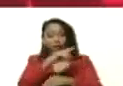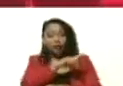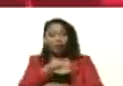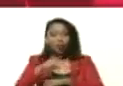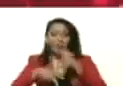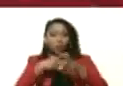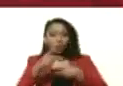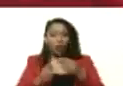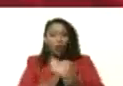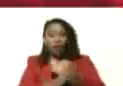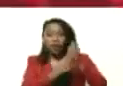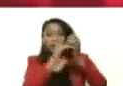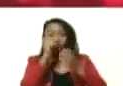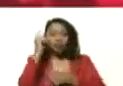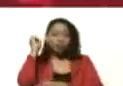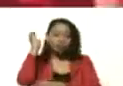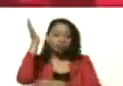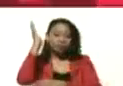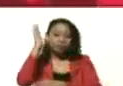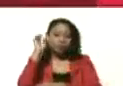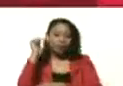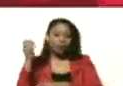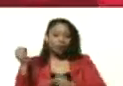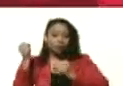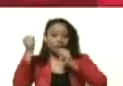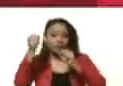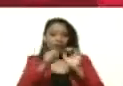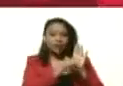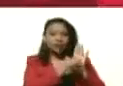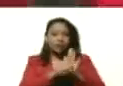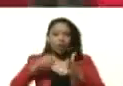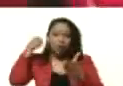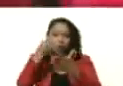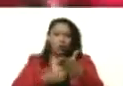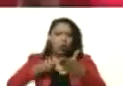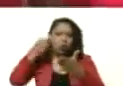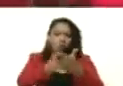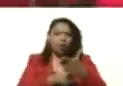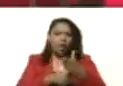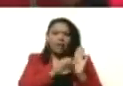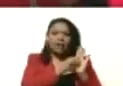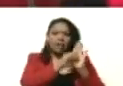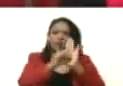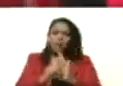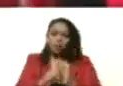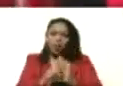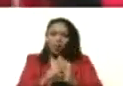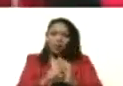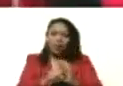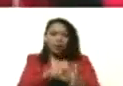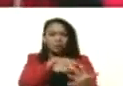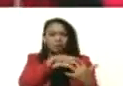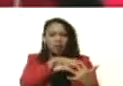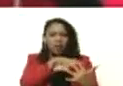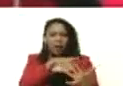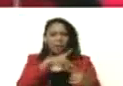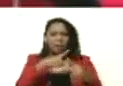los delegados y delegadas al Congreso de nuestro partido, este estandarte, como símbolo de lucha, como símbolo de batalla, pero también como